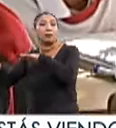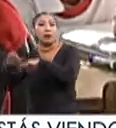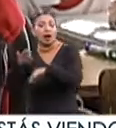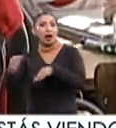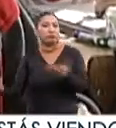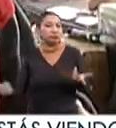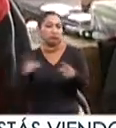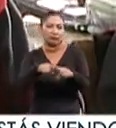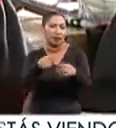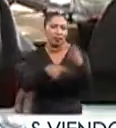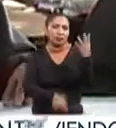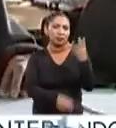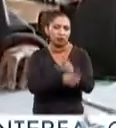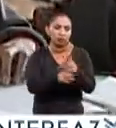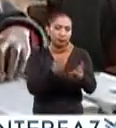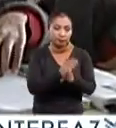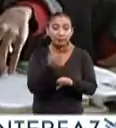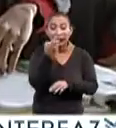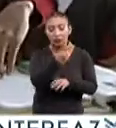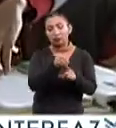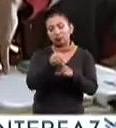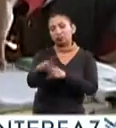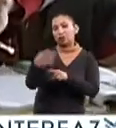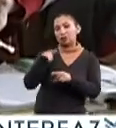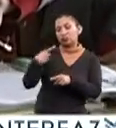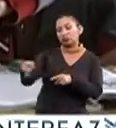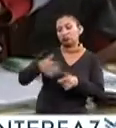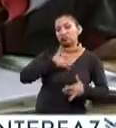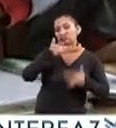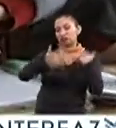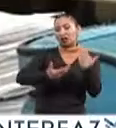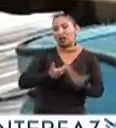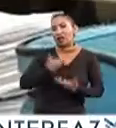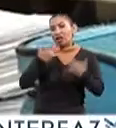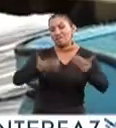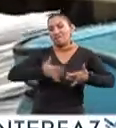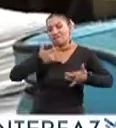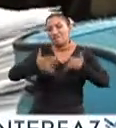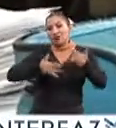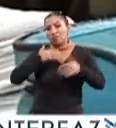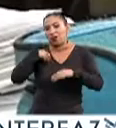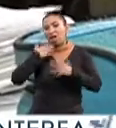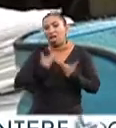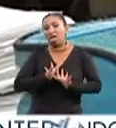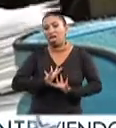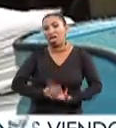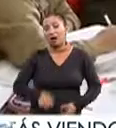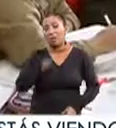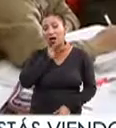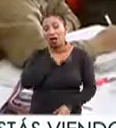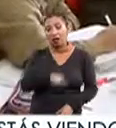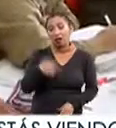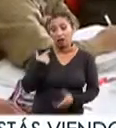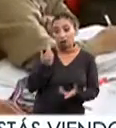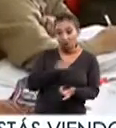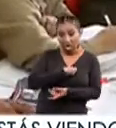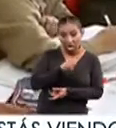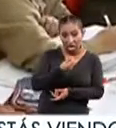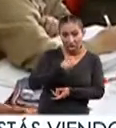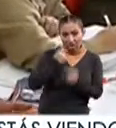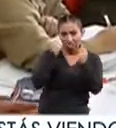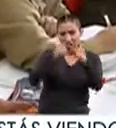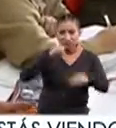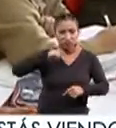crianza, entre otras causas. Ello impacta en su estado emocional, desencadenando baja autoestima y baja tolerancia a la